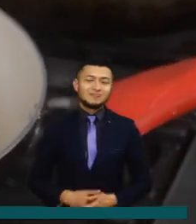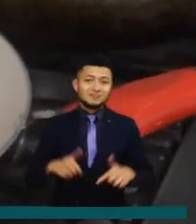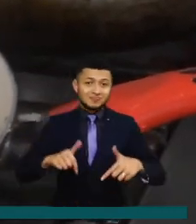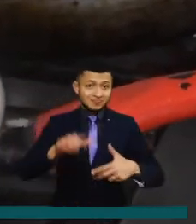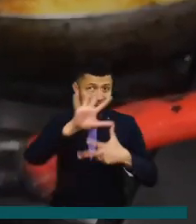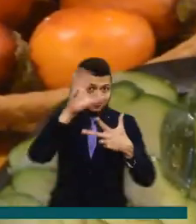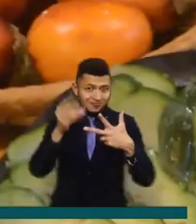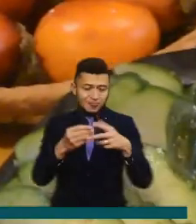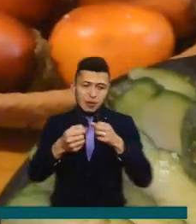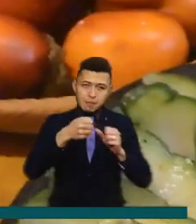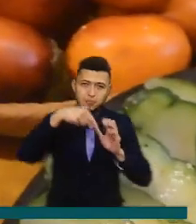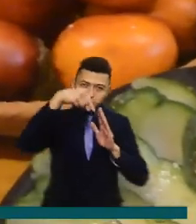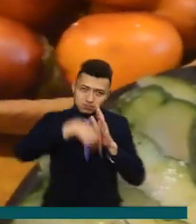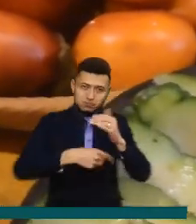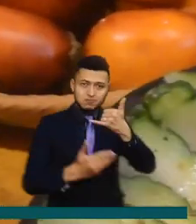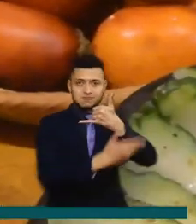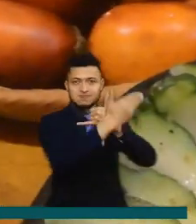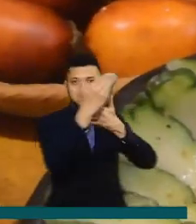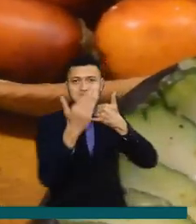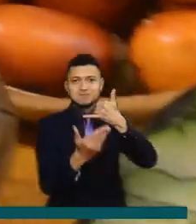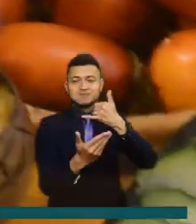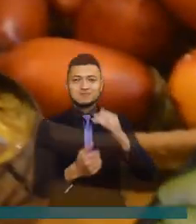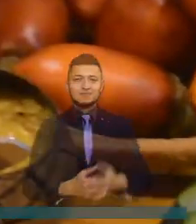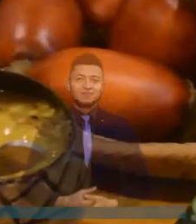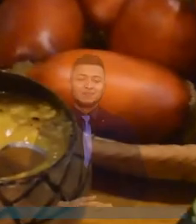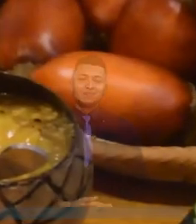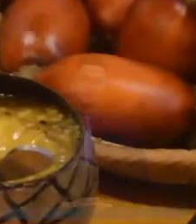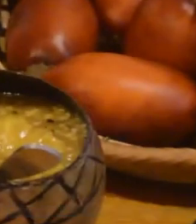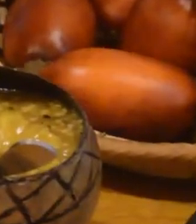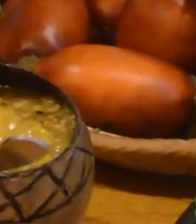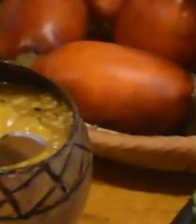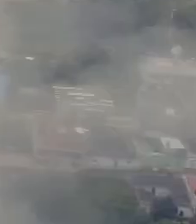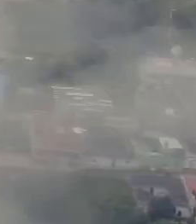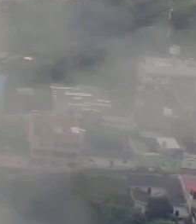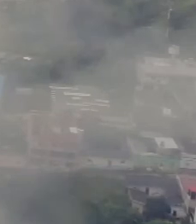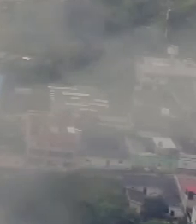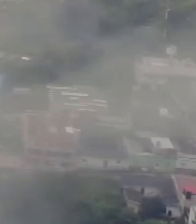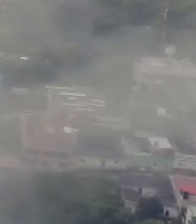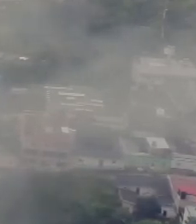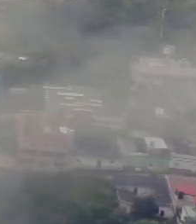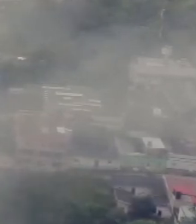Estamos en Enlace 13, periodismo a profundidad en nuestras regiones.